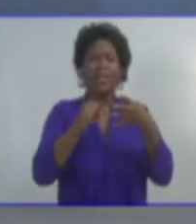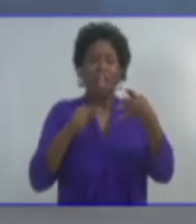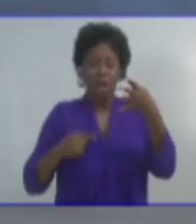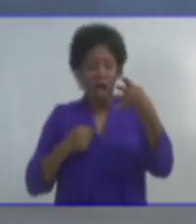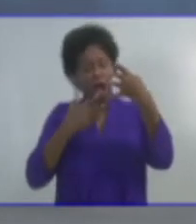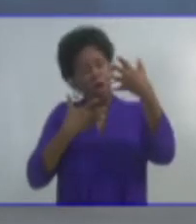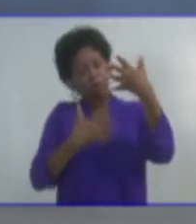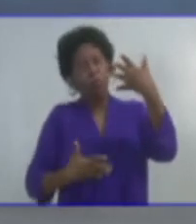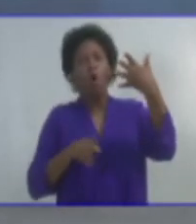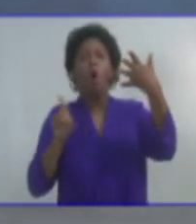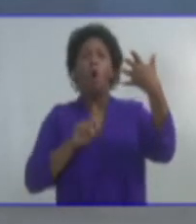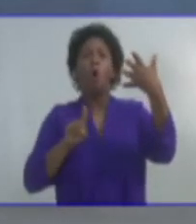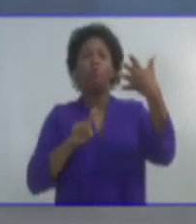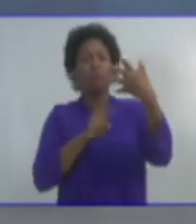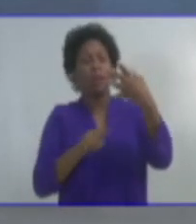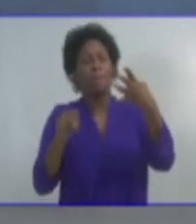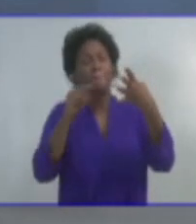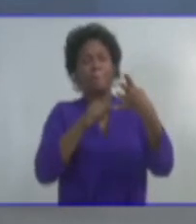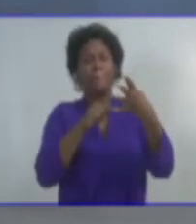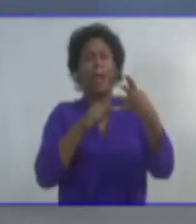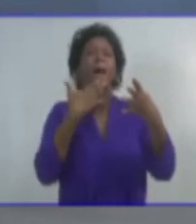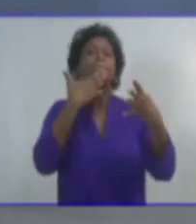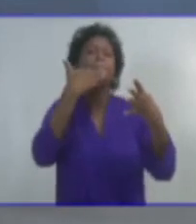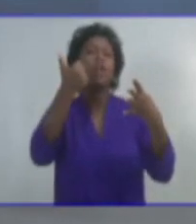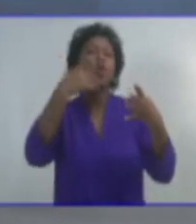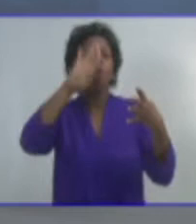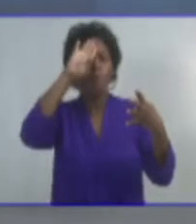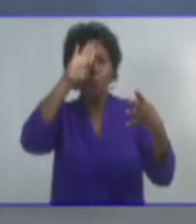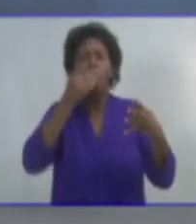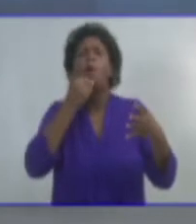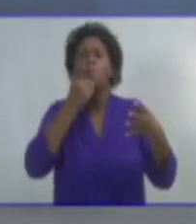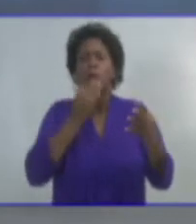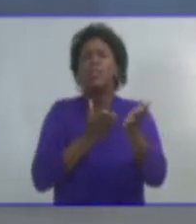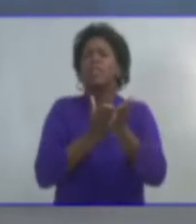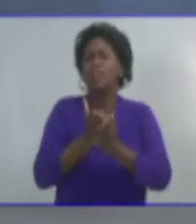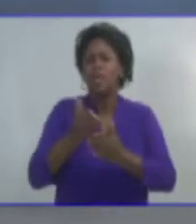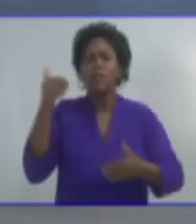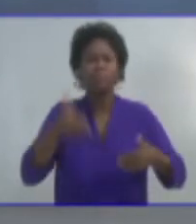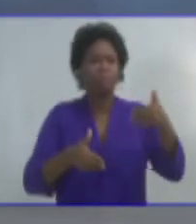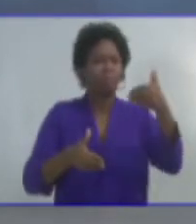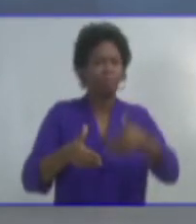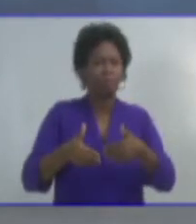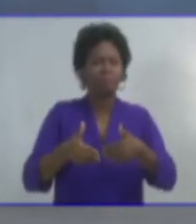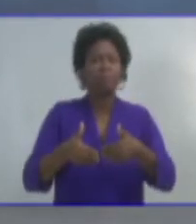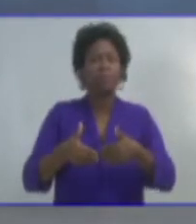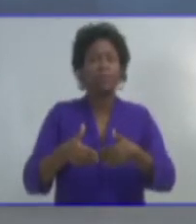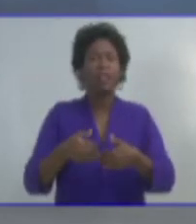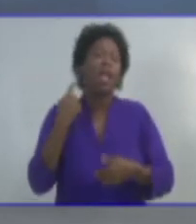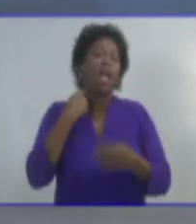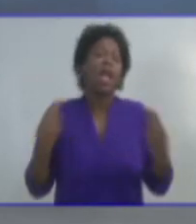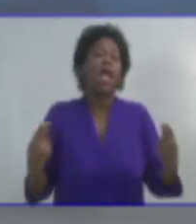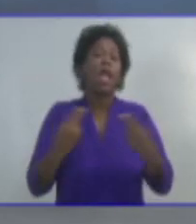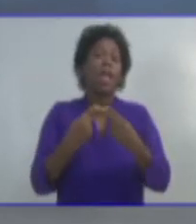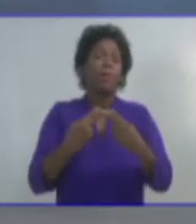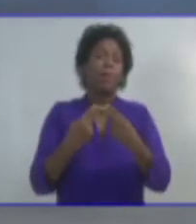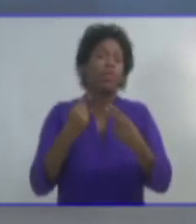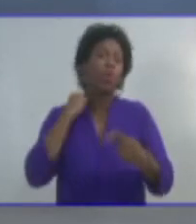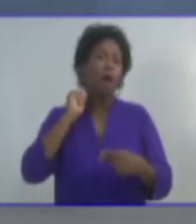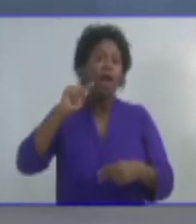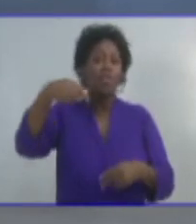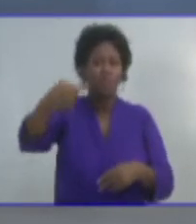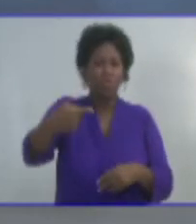y colocar a Cuba en mejores condiciones de participar en el torneo Premier 12 del próximo